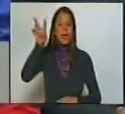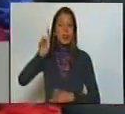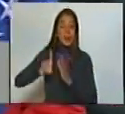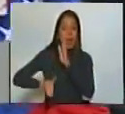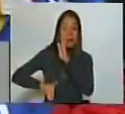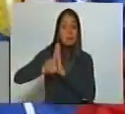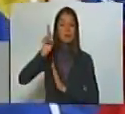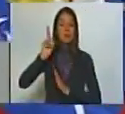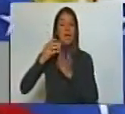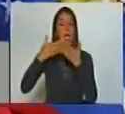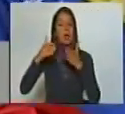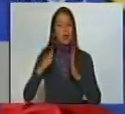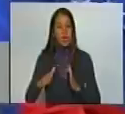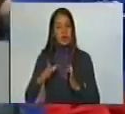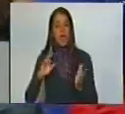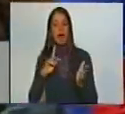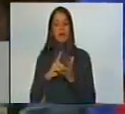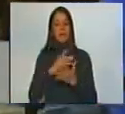generaciones que están por venir.